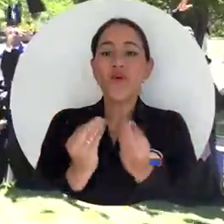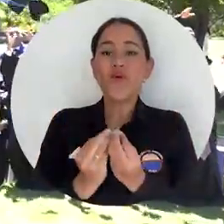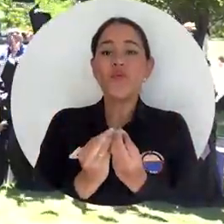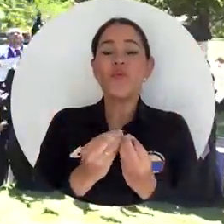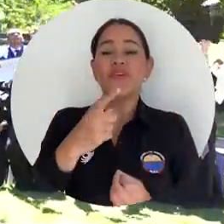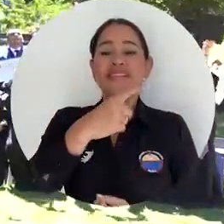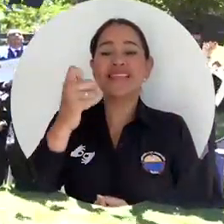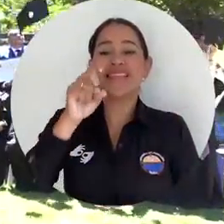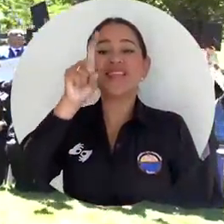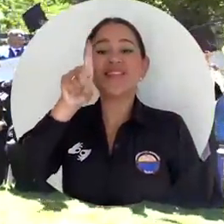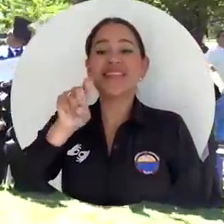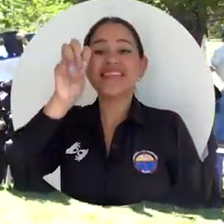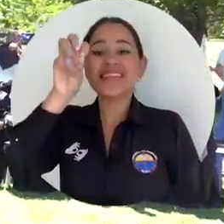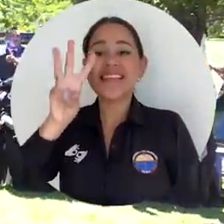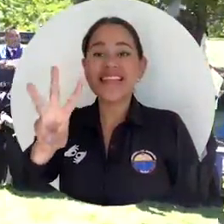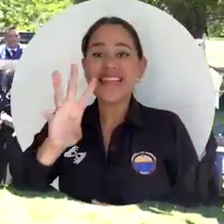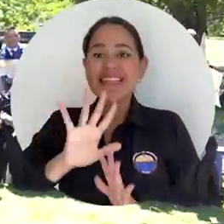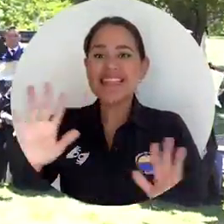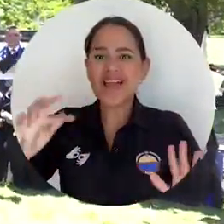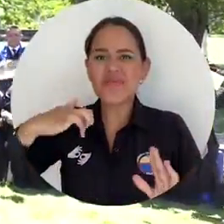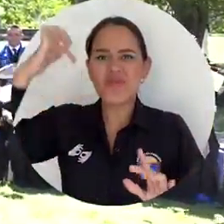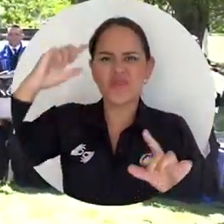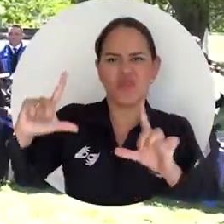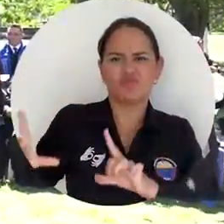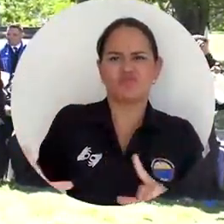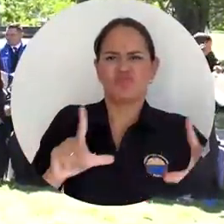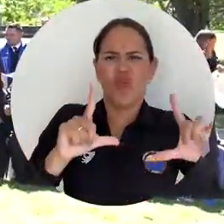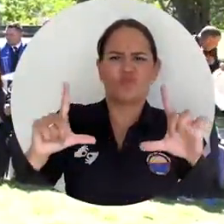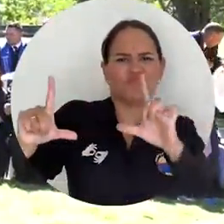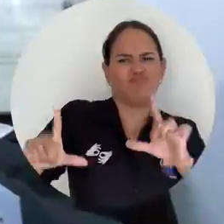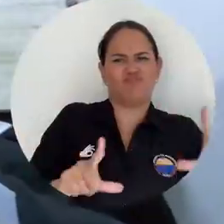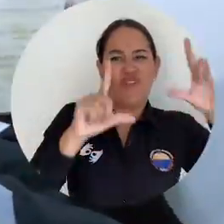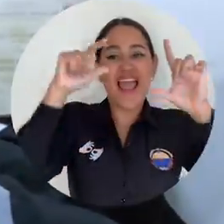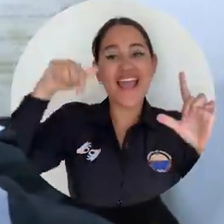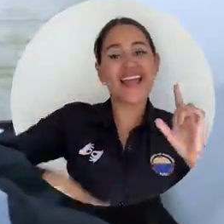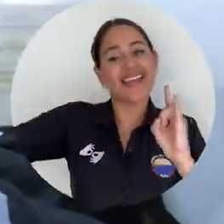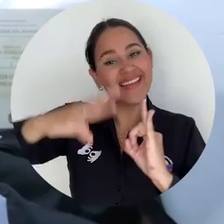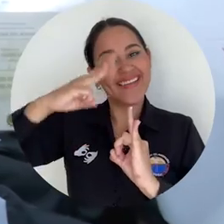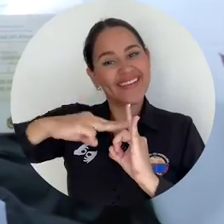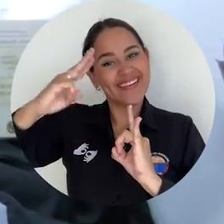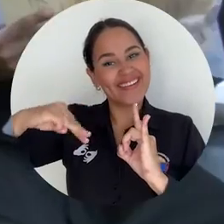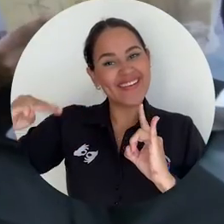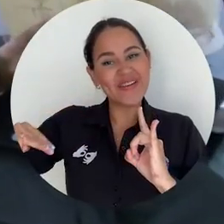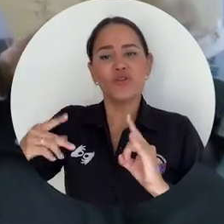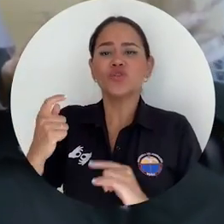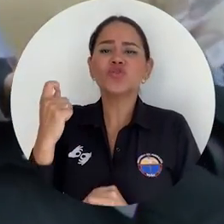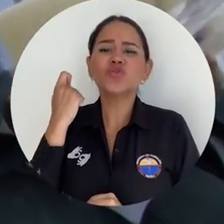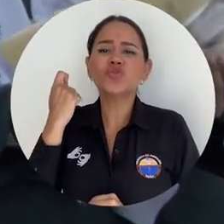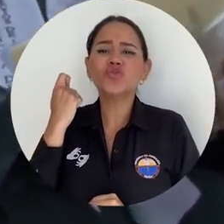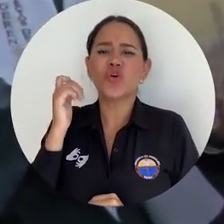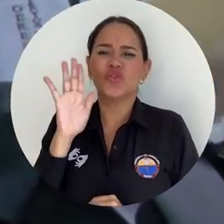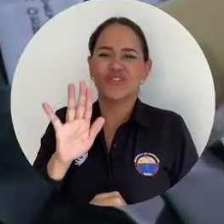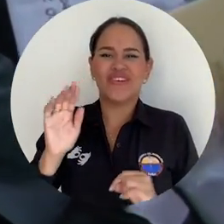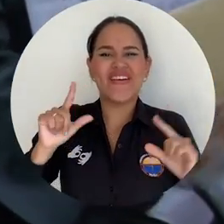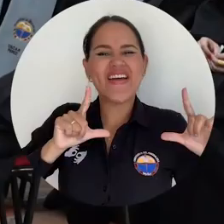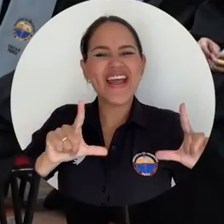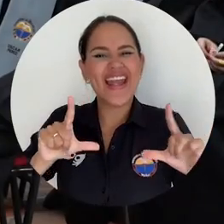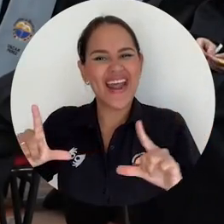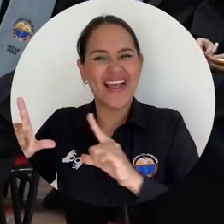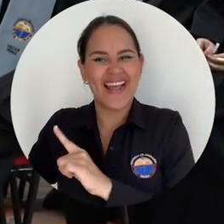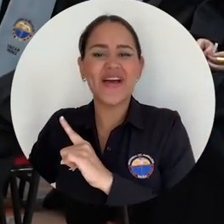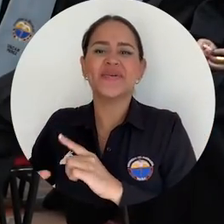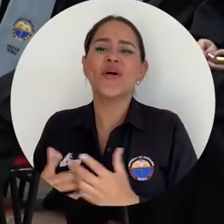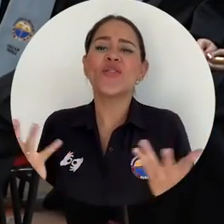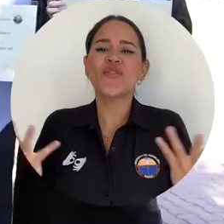un grupo de 163 profesionales obtuvo títulos de posgrados de la Universidad del Magdalena en las más recientes ceremonias de